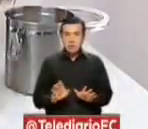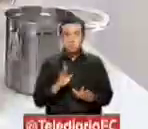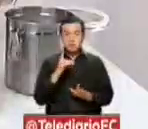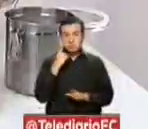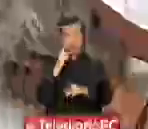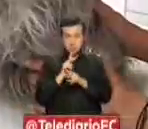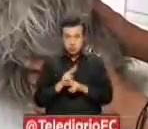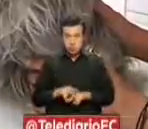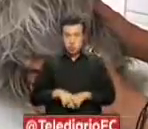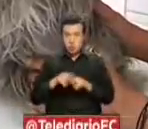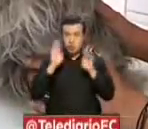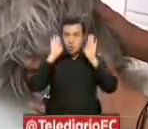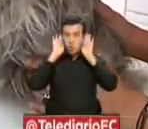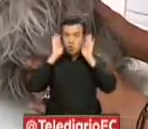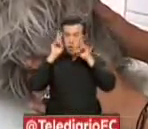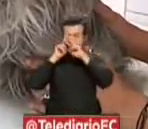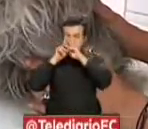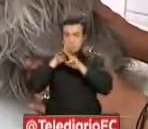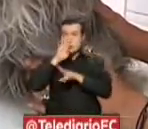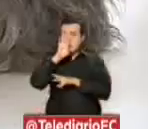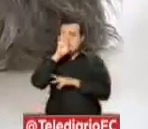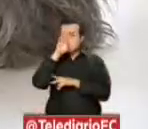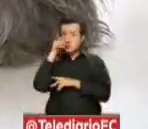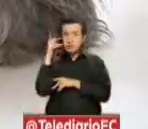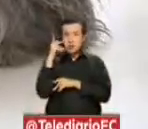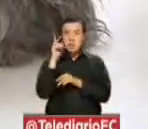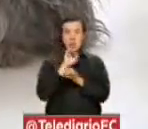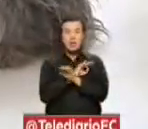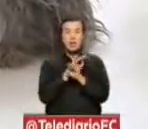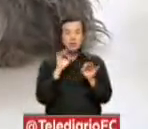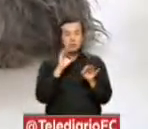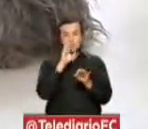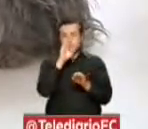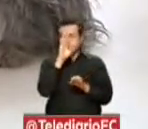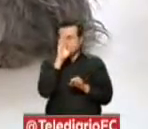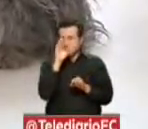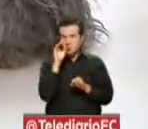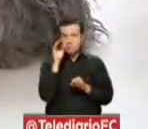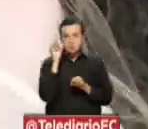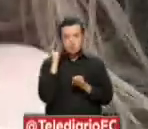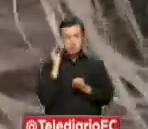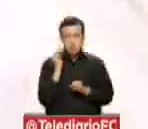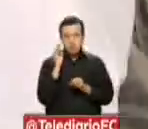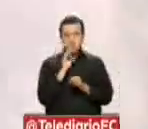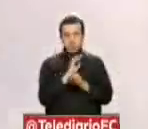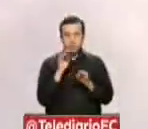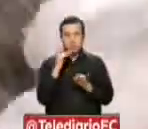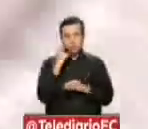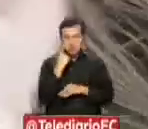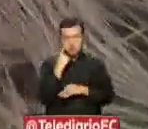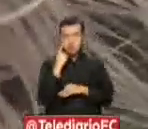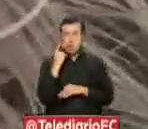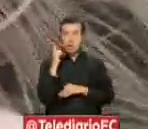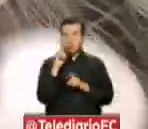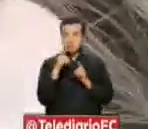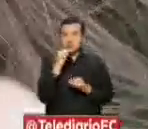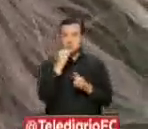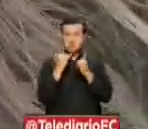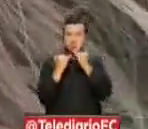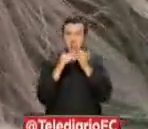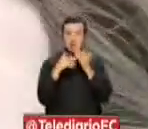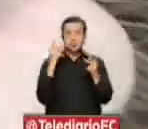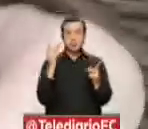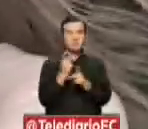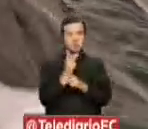de nuestro perro debe realizarse periódicamente y la limpieza hacerse de forma correcta. Una higiene mal realizada puede